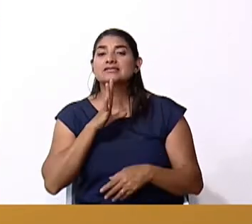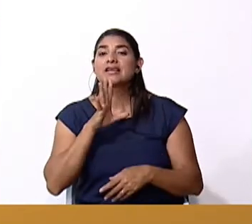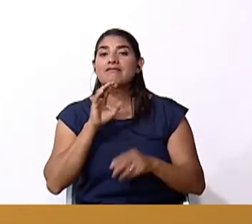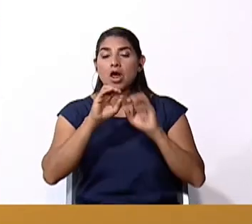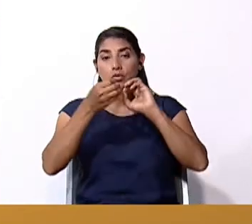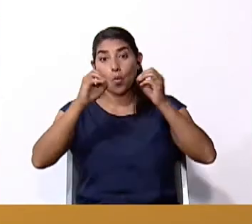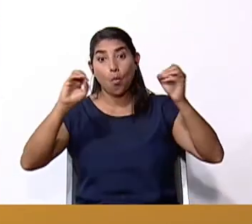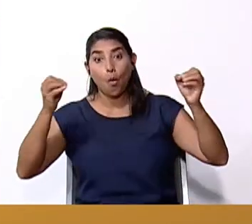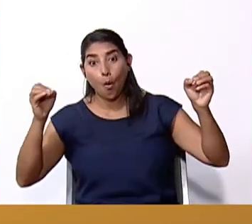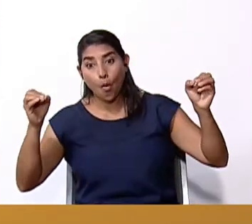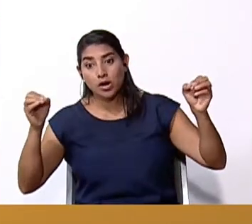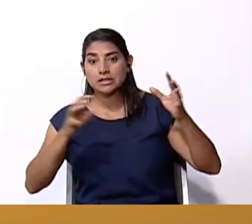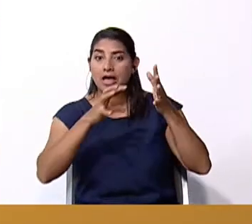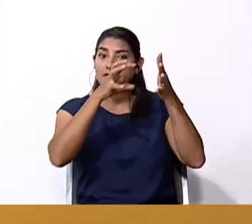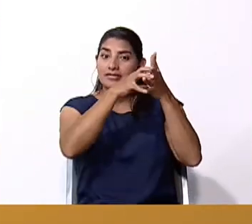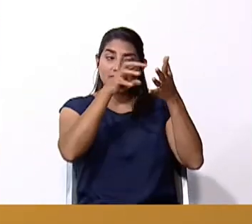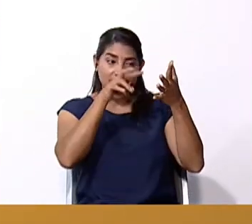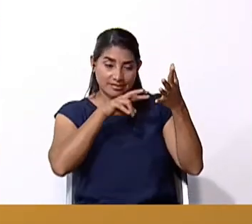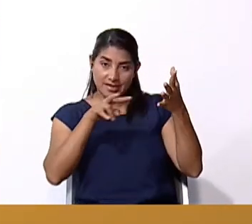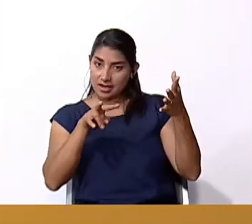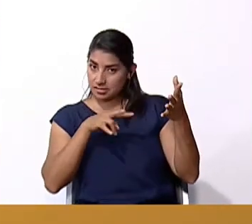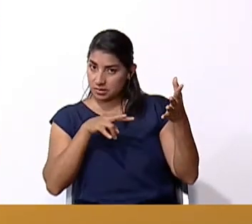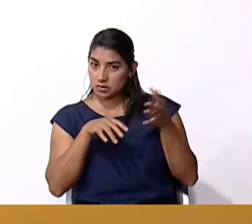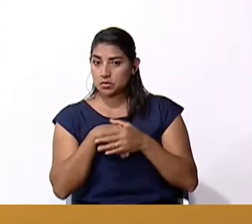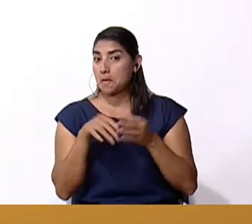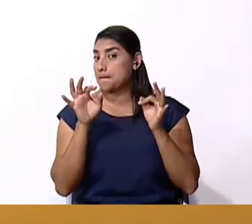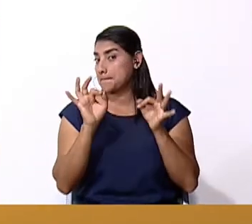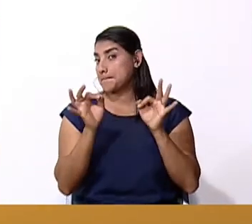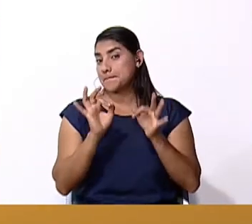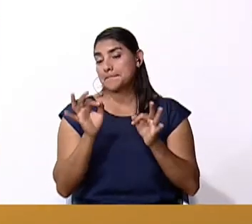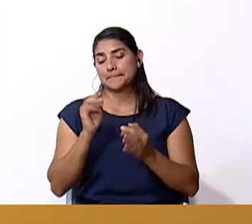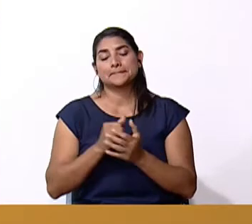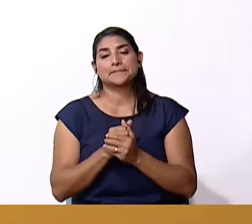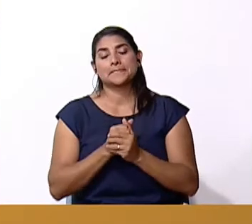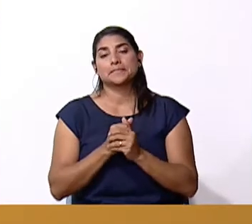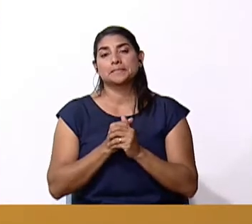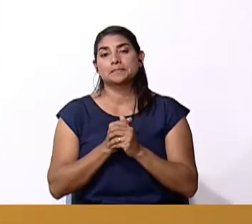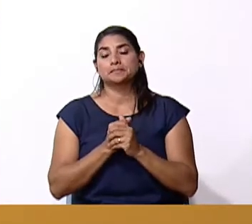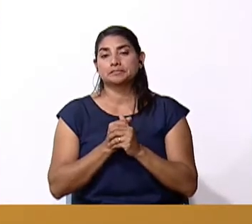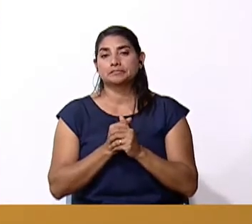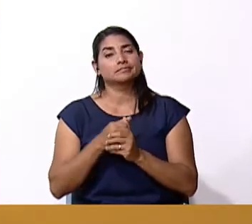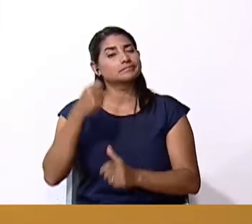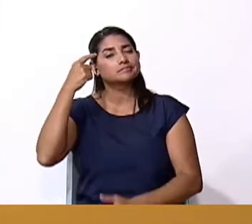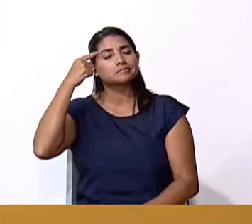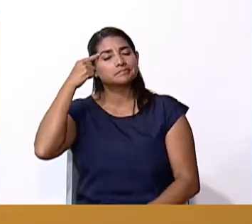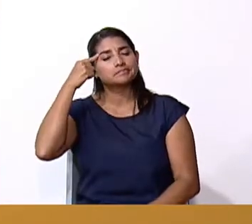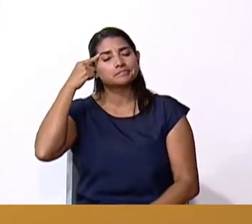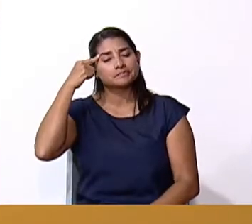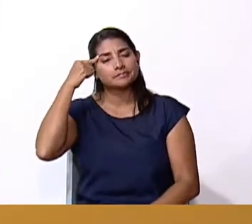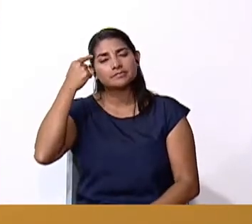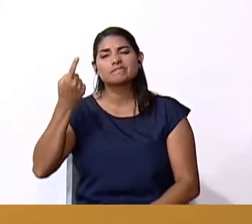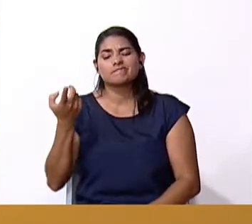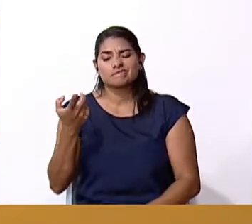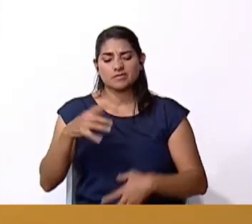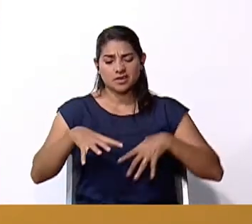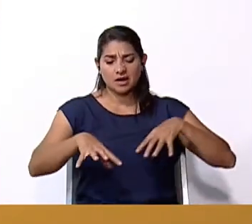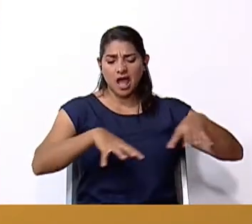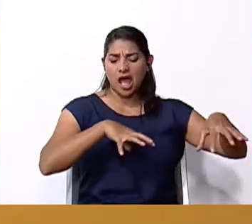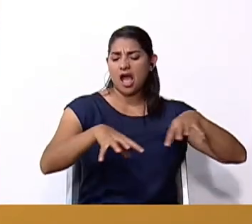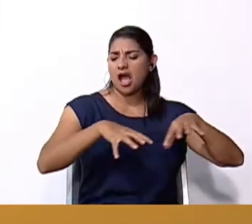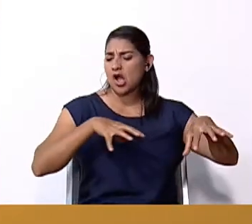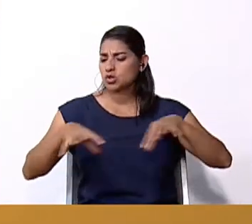o en este caso en el texto. Muy bien. Ahora, pensemos en las acciones